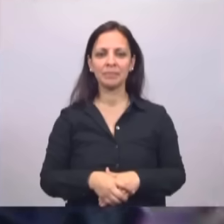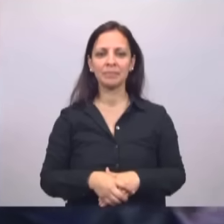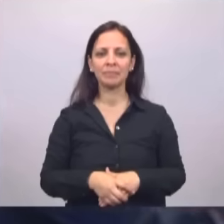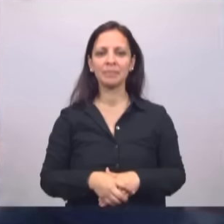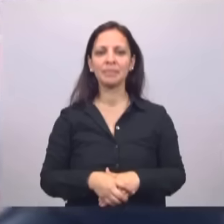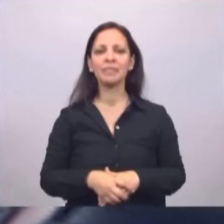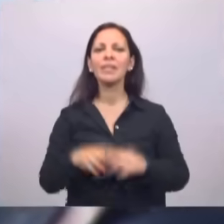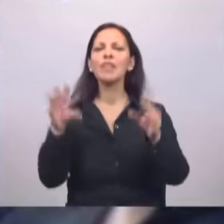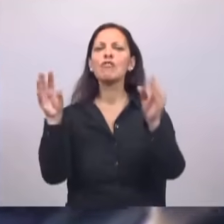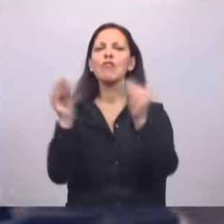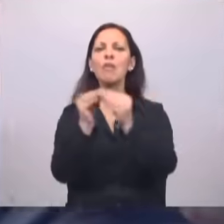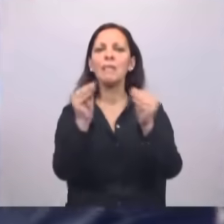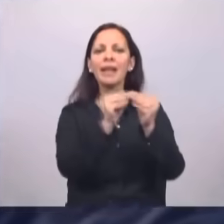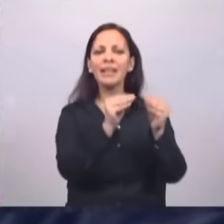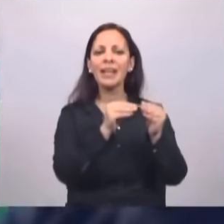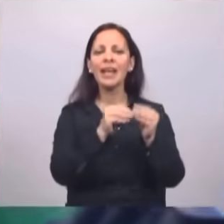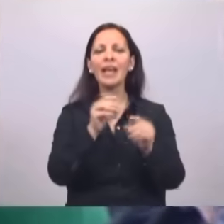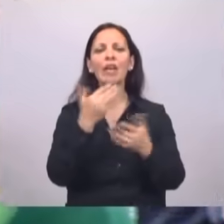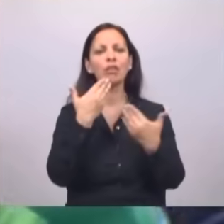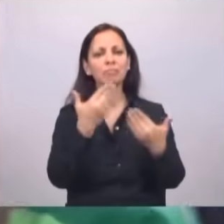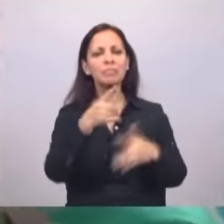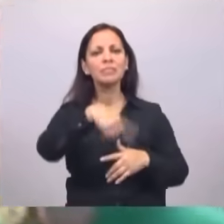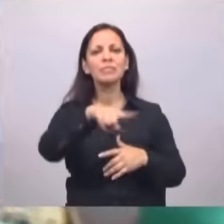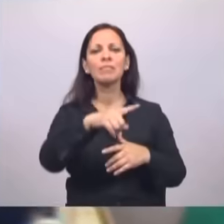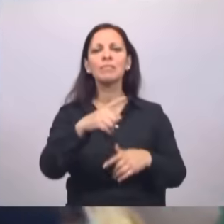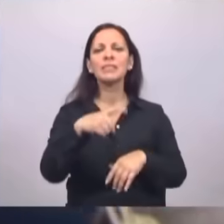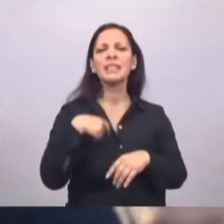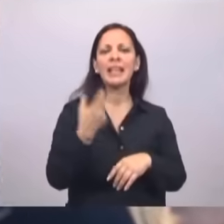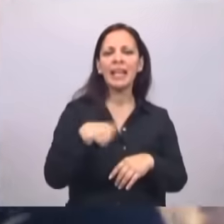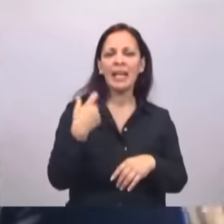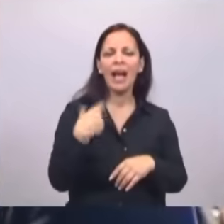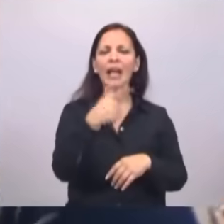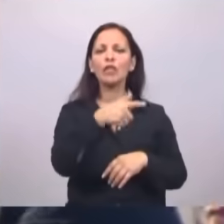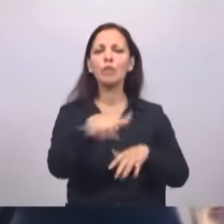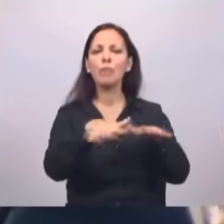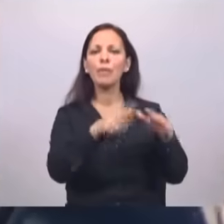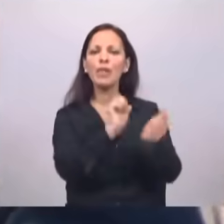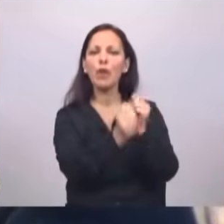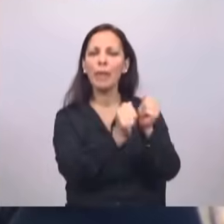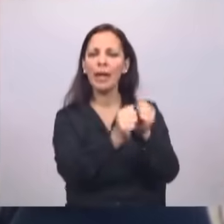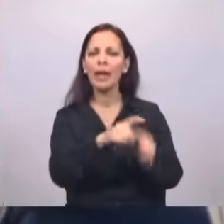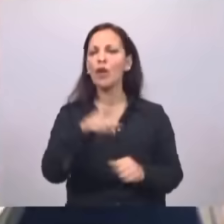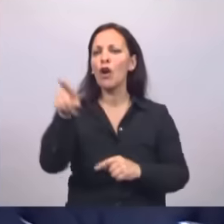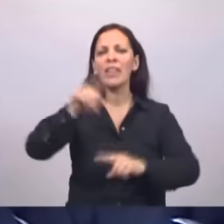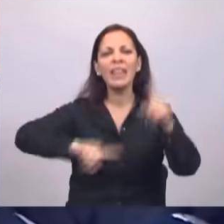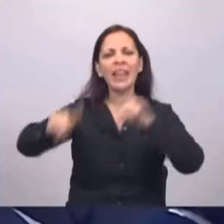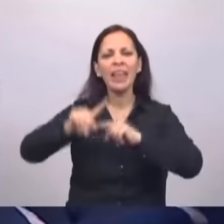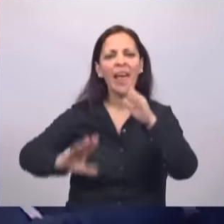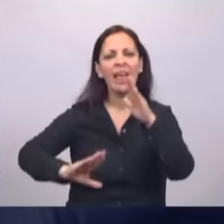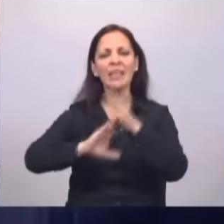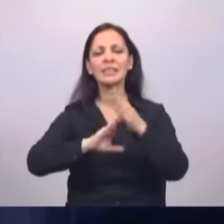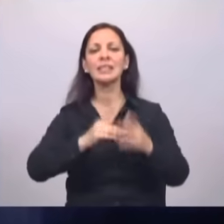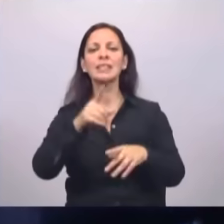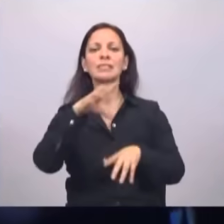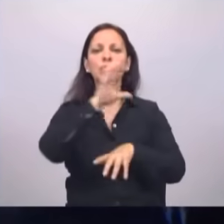a los compañeros del movimiento sindical, del movimiento obrero, a los dirigentes, a